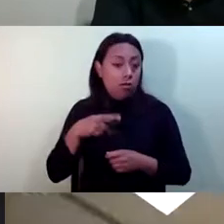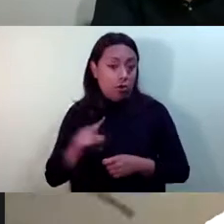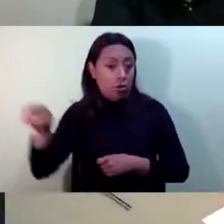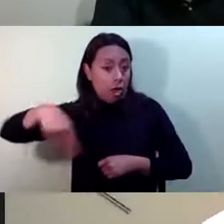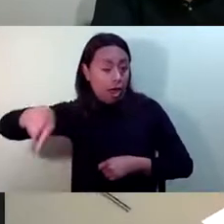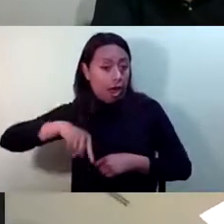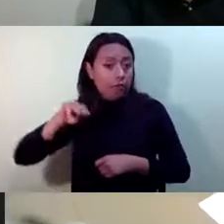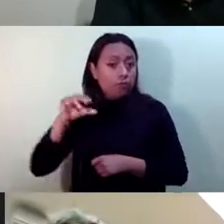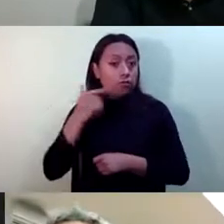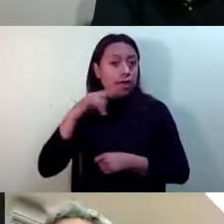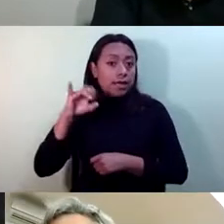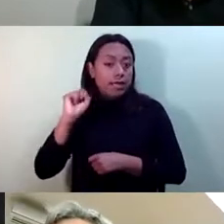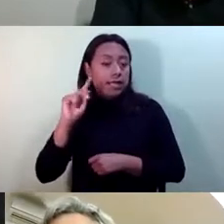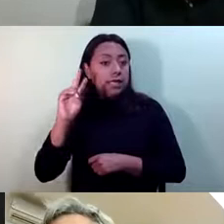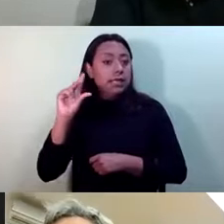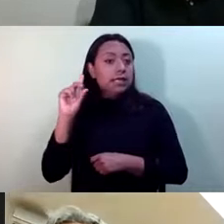Ciudad de México.